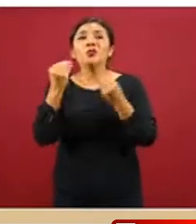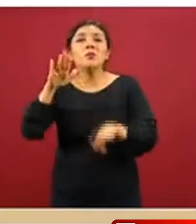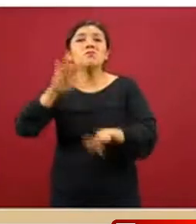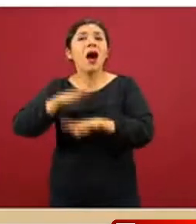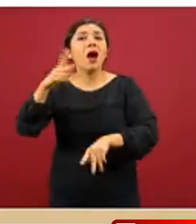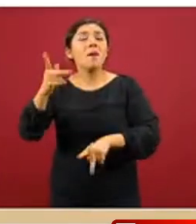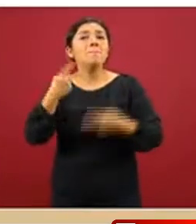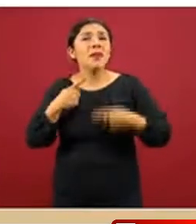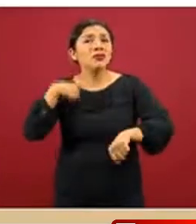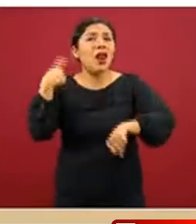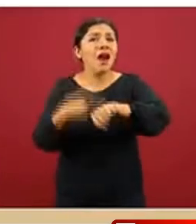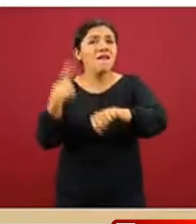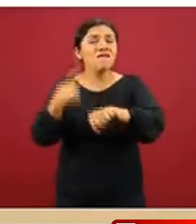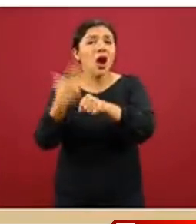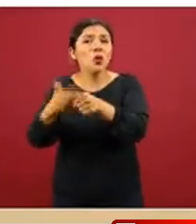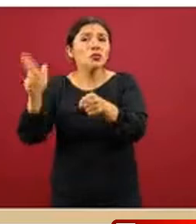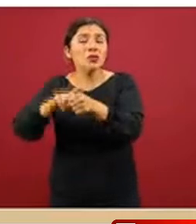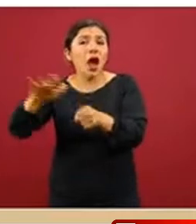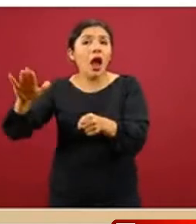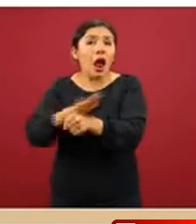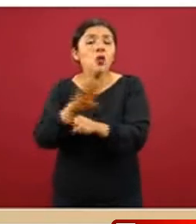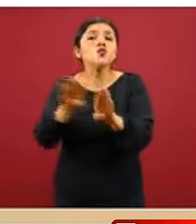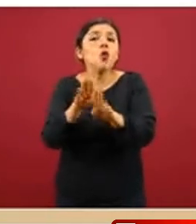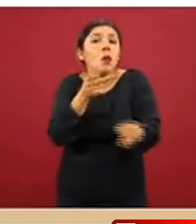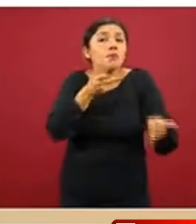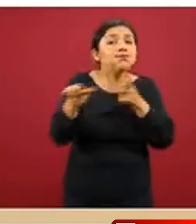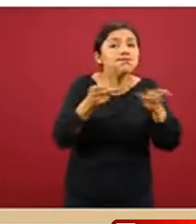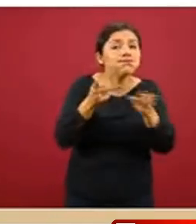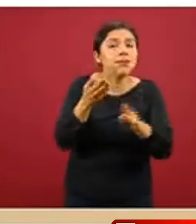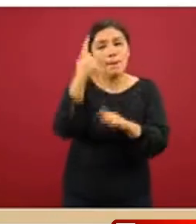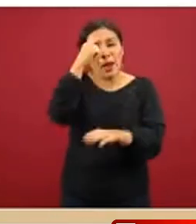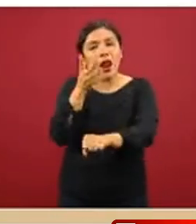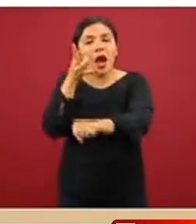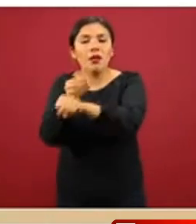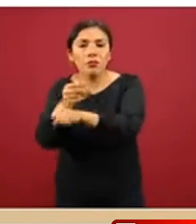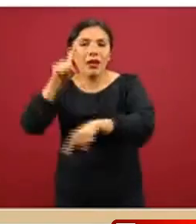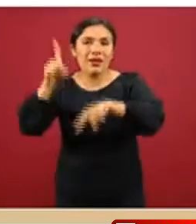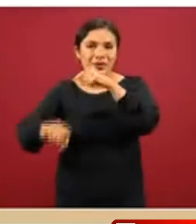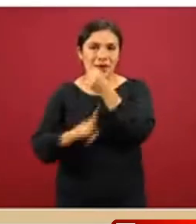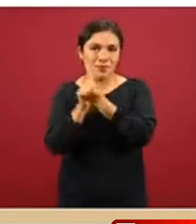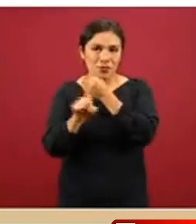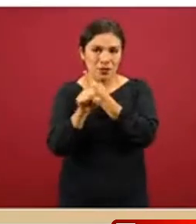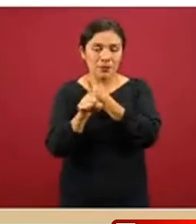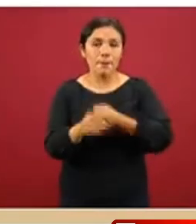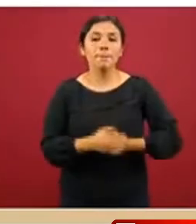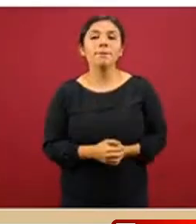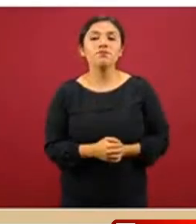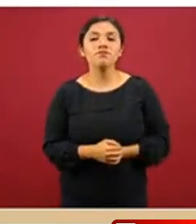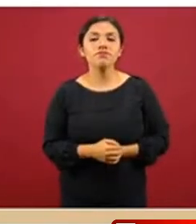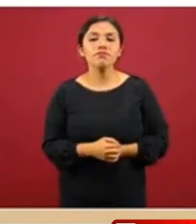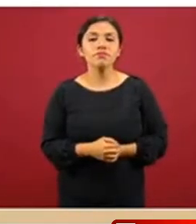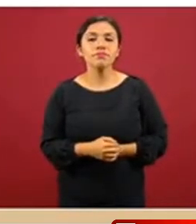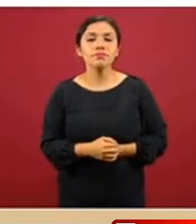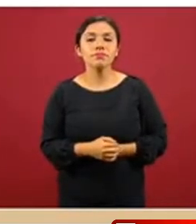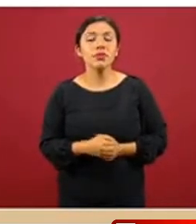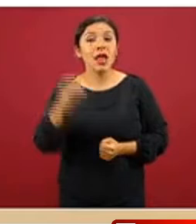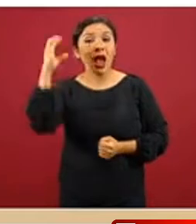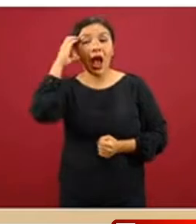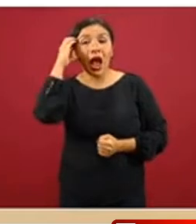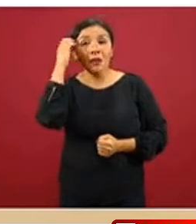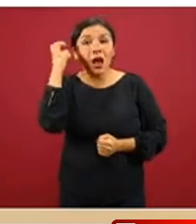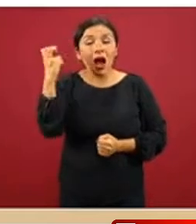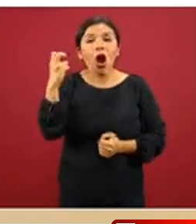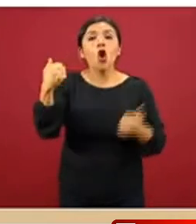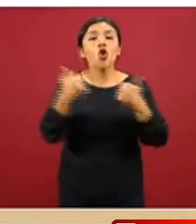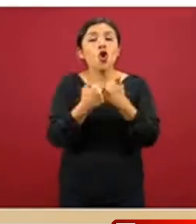de un municipio, y por lo tanto actuar rápidamente para solucionar un problema. En la siguiente veremos las camas con ventilador para